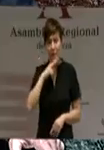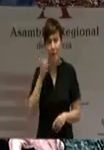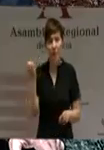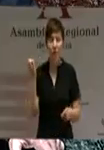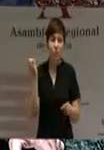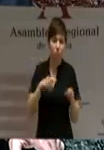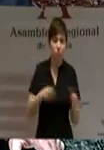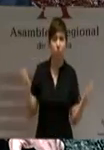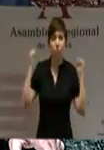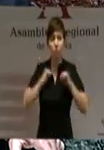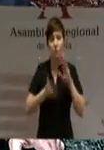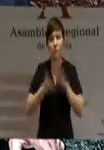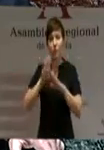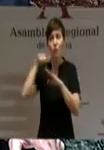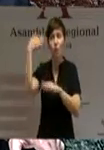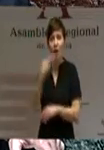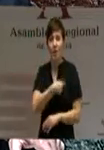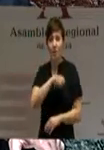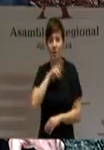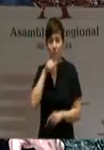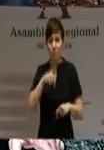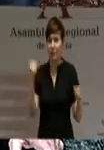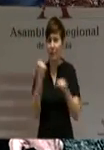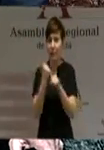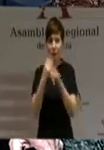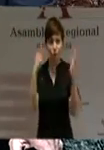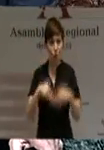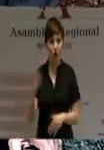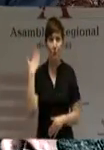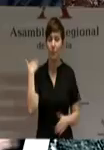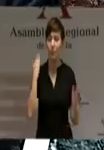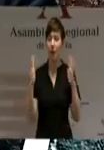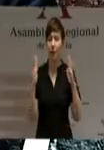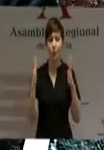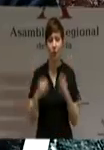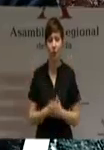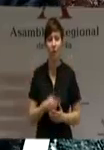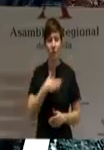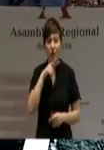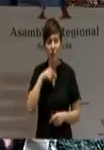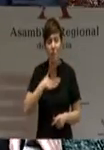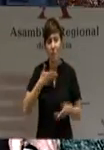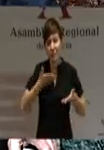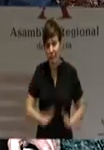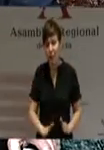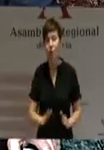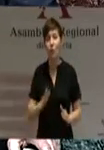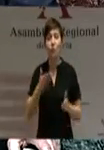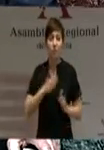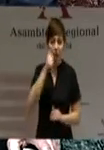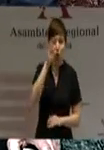irse a trabajar fuera de este país. Yo no quiero que esto ocurra con nuestros hijos y nuestras